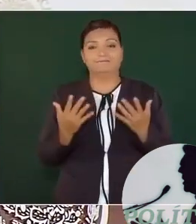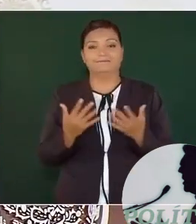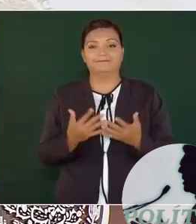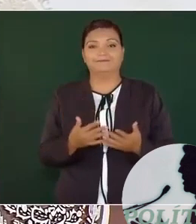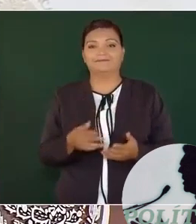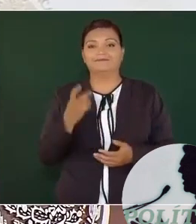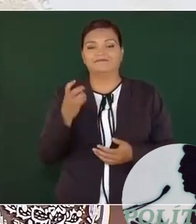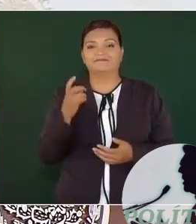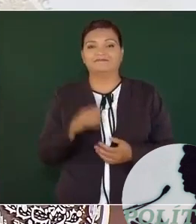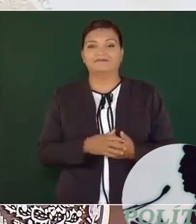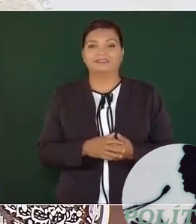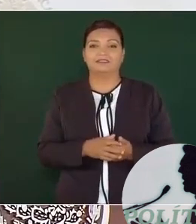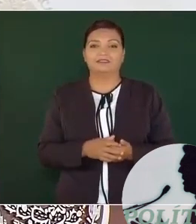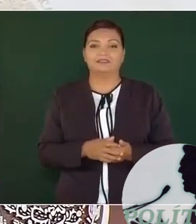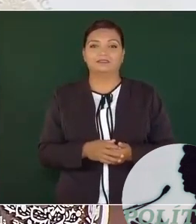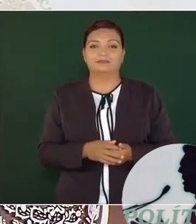esto